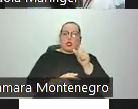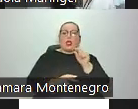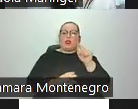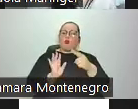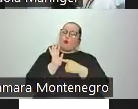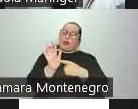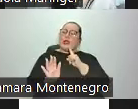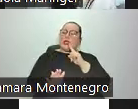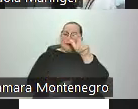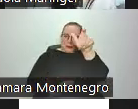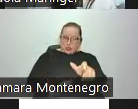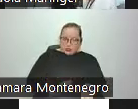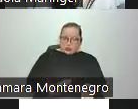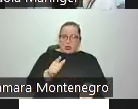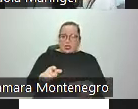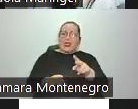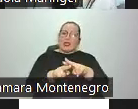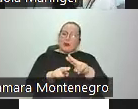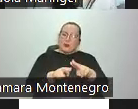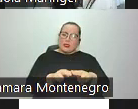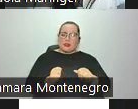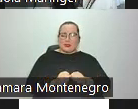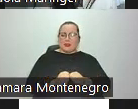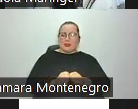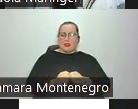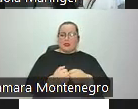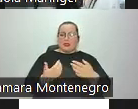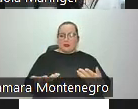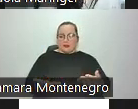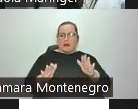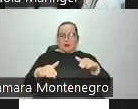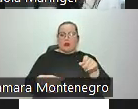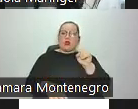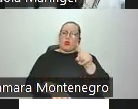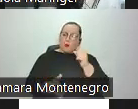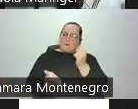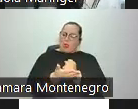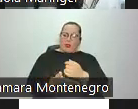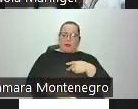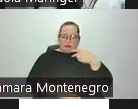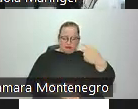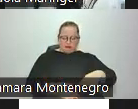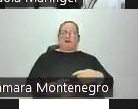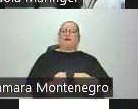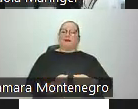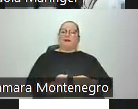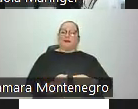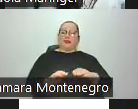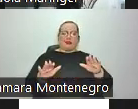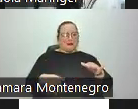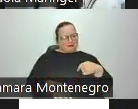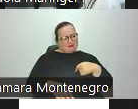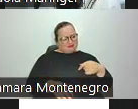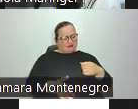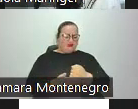muestras, quién eres, ¿sí? Entonces aquí algunos dicen, oye, eres tu propia marca, algunos decimos, oye, qué lata verme como una marca,